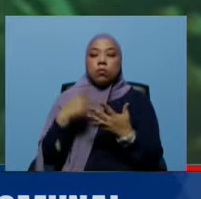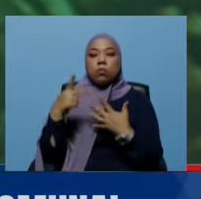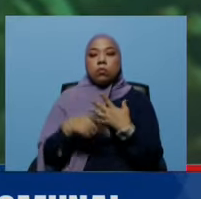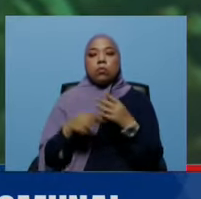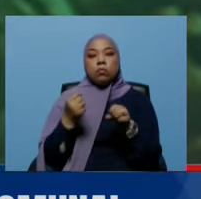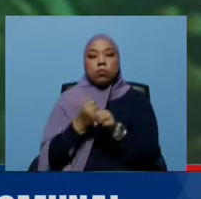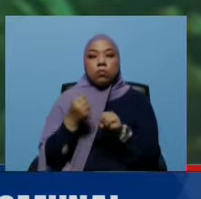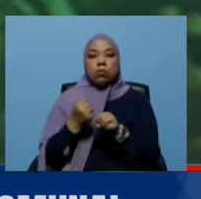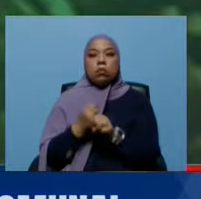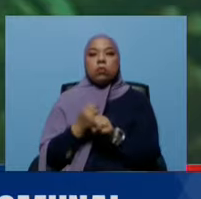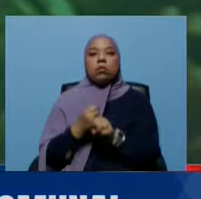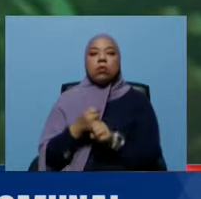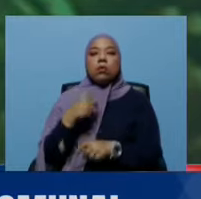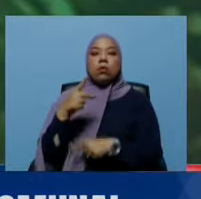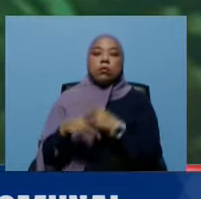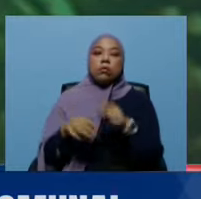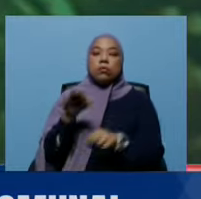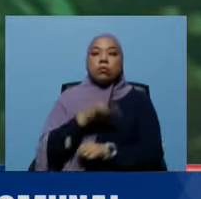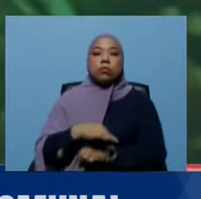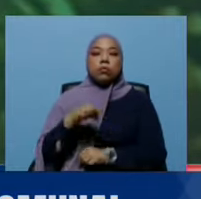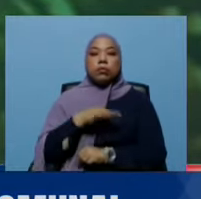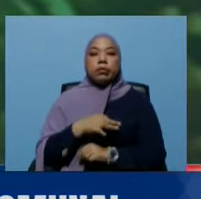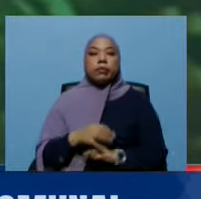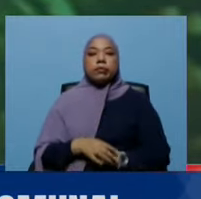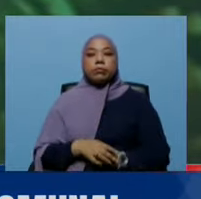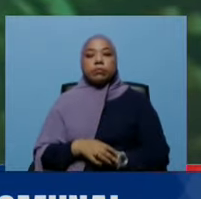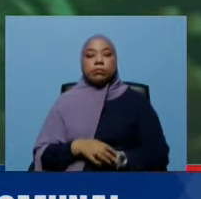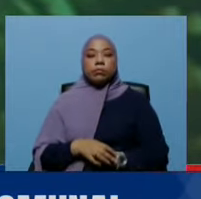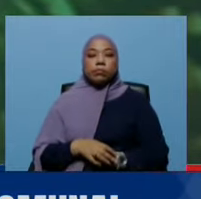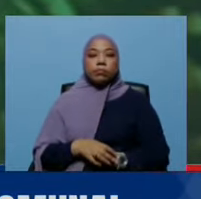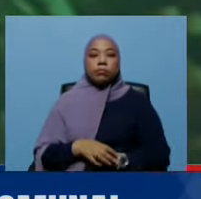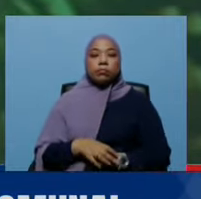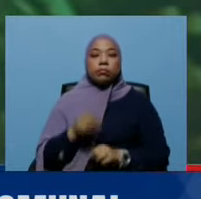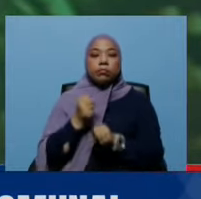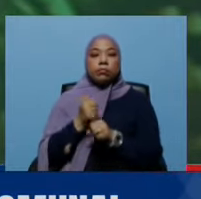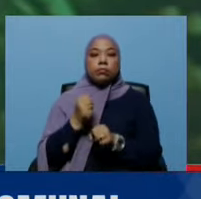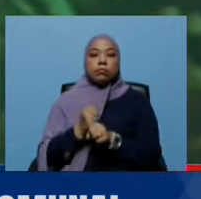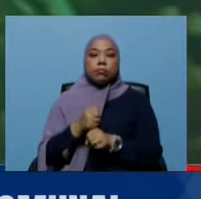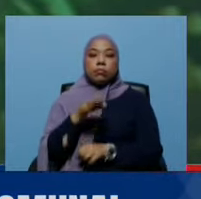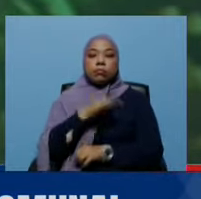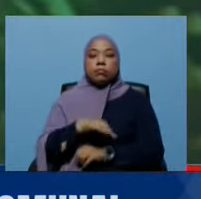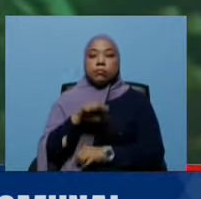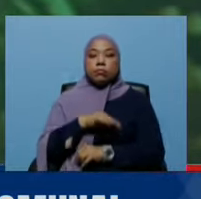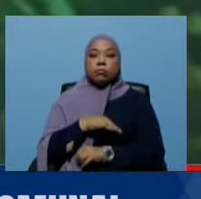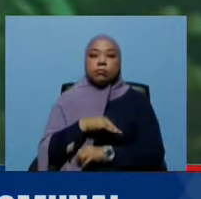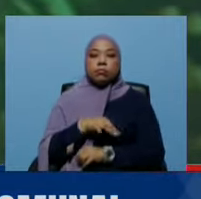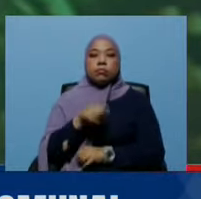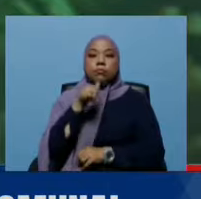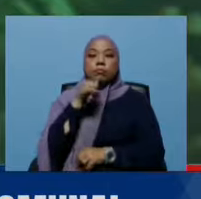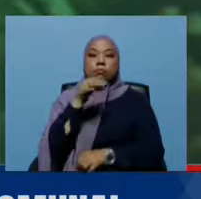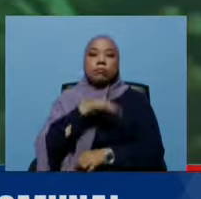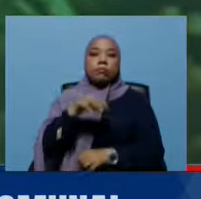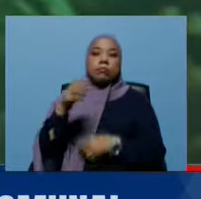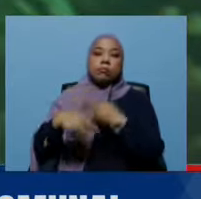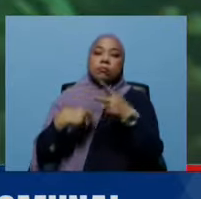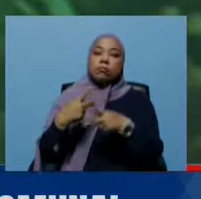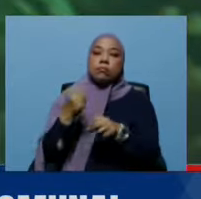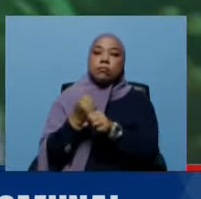producto de producción social o de producción estatal o de producción socialista del que lo